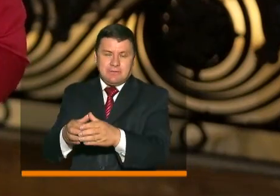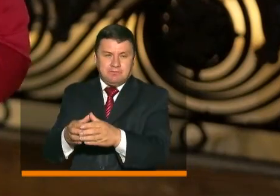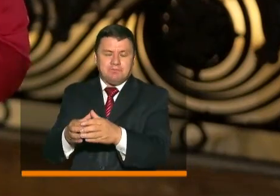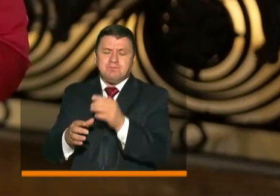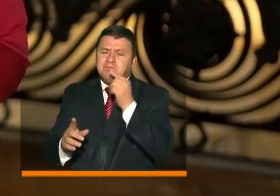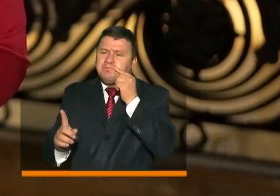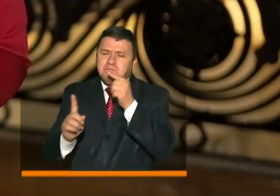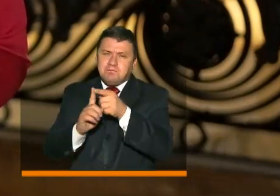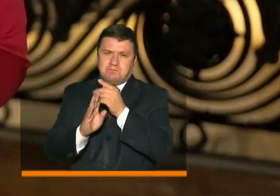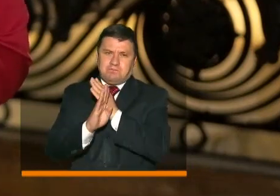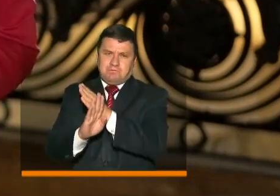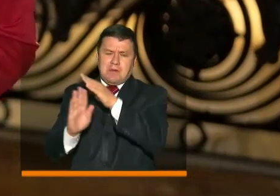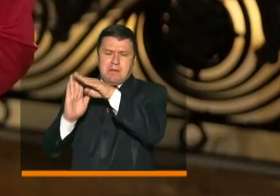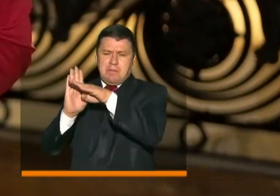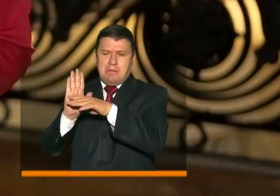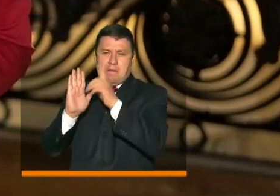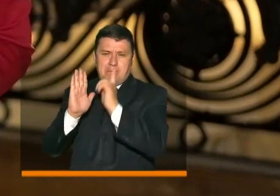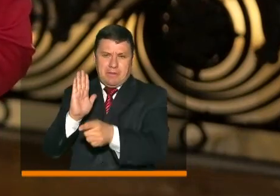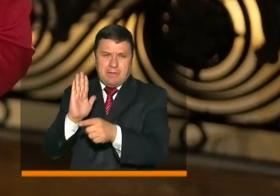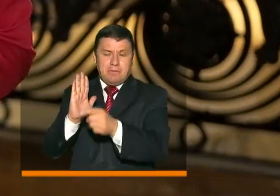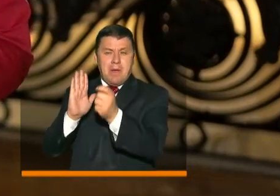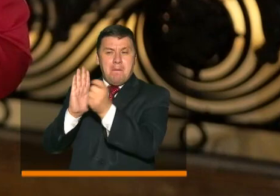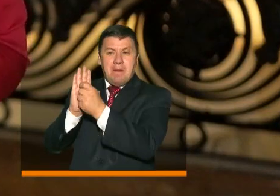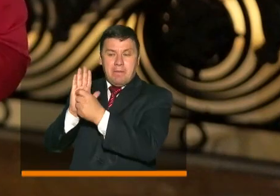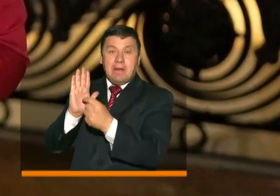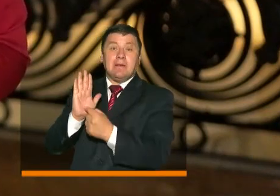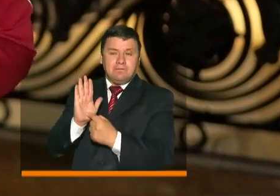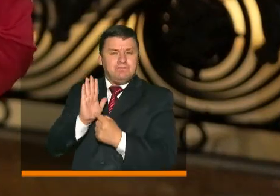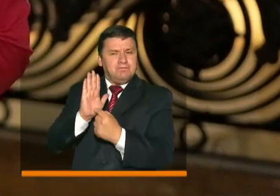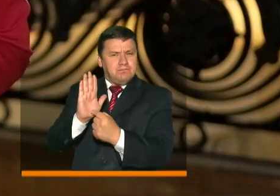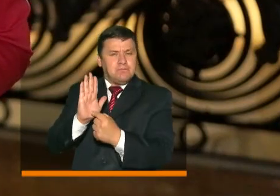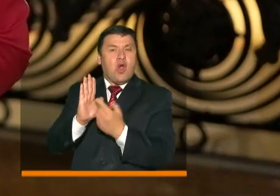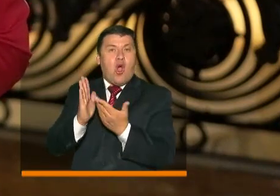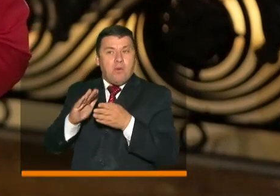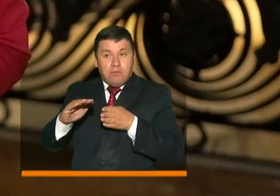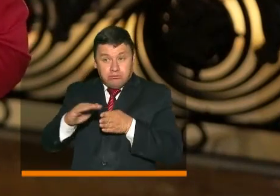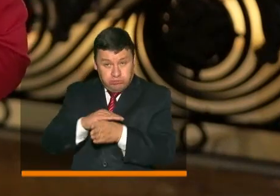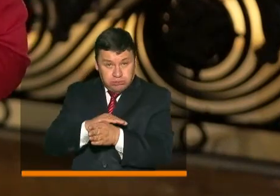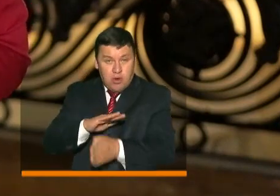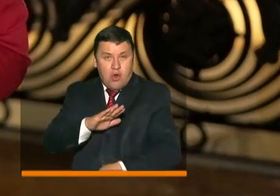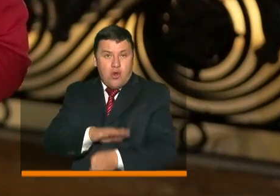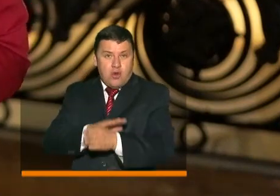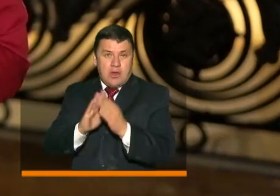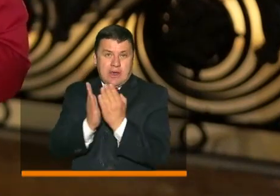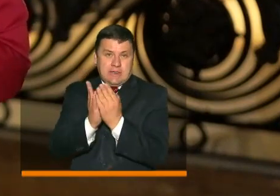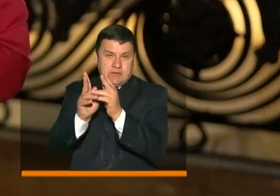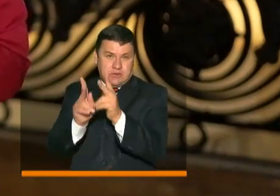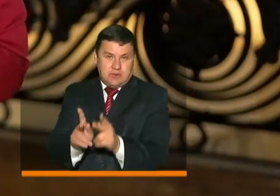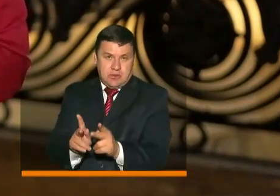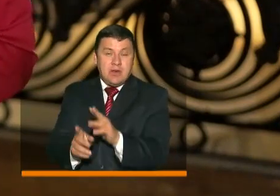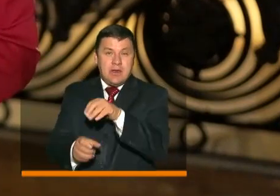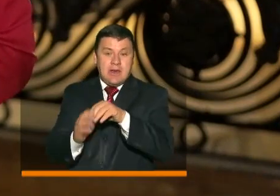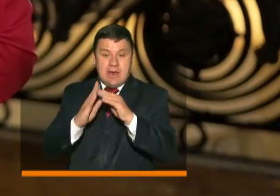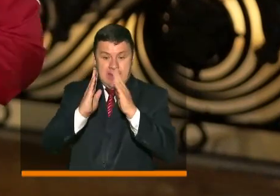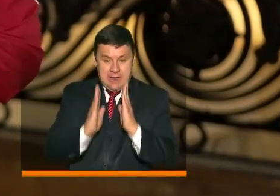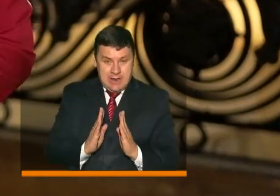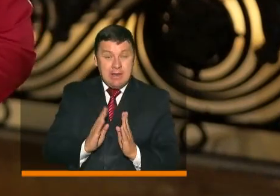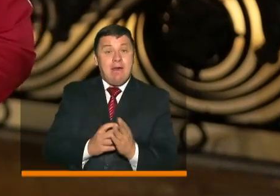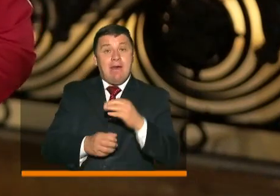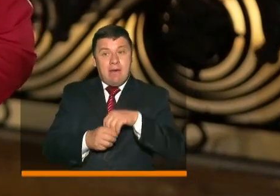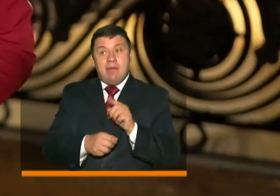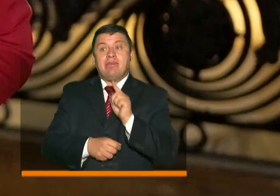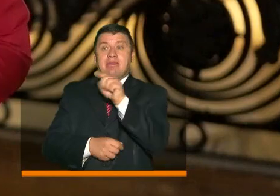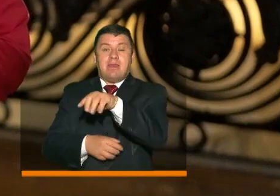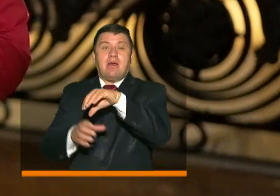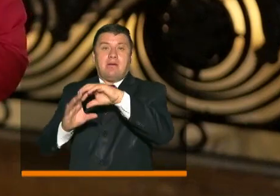de prácticas de bioseguridad. Los lineamientos precisan las condiciones para la continuidad del estudio en casa, así como para